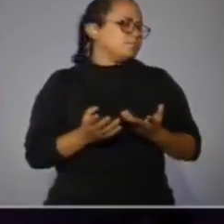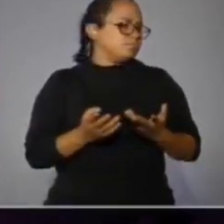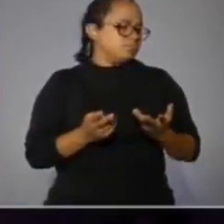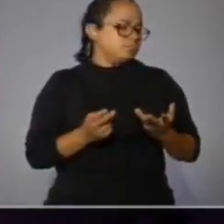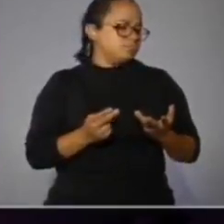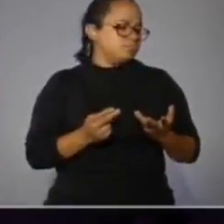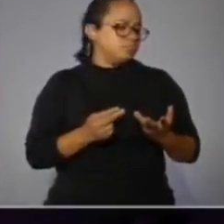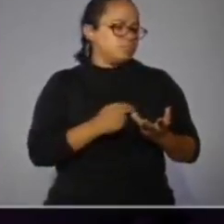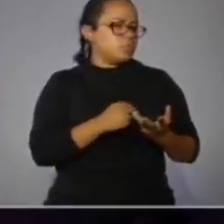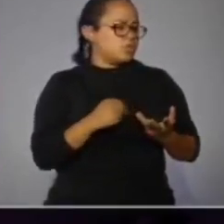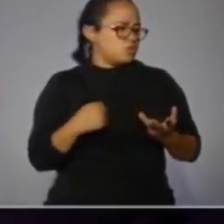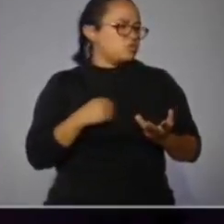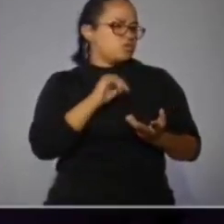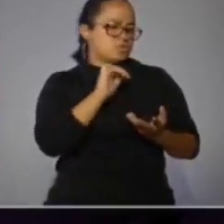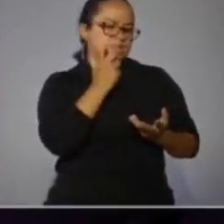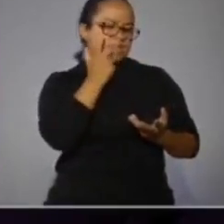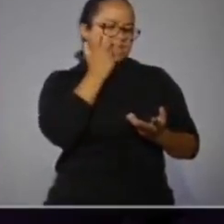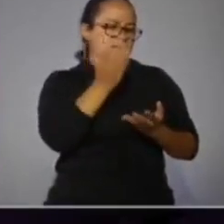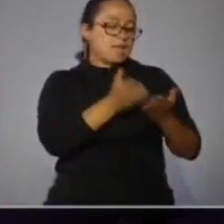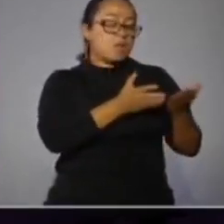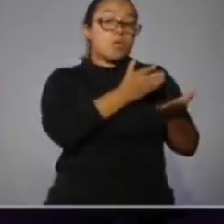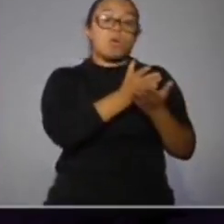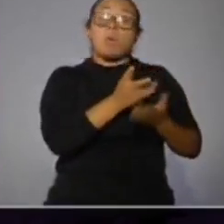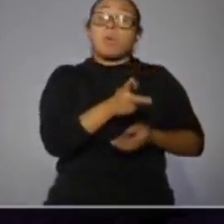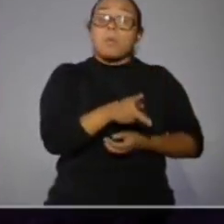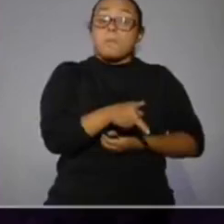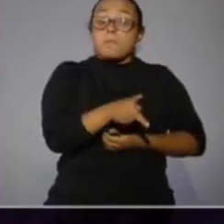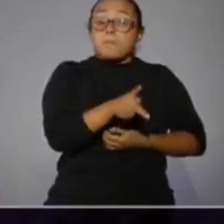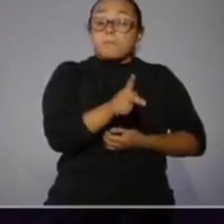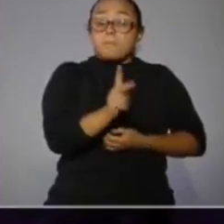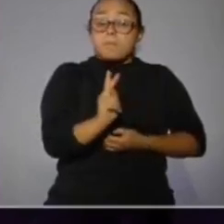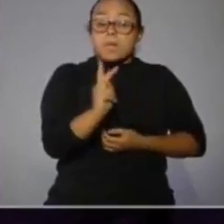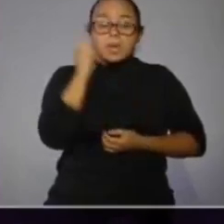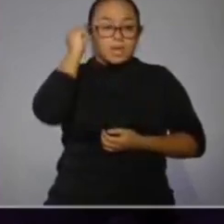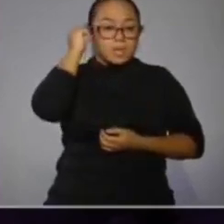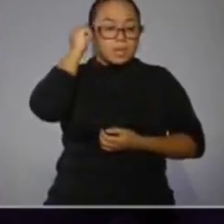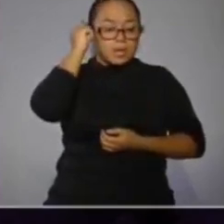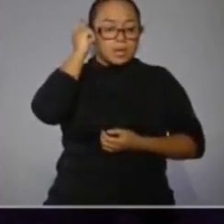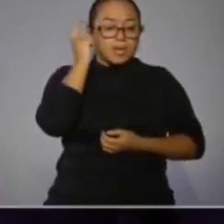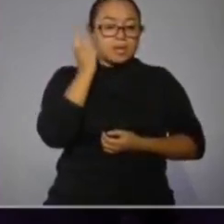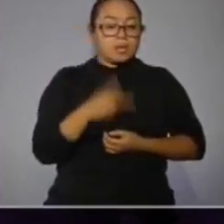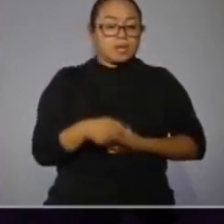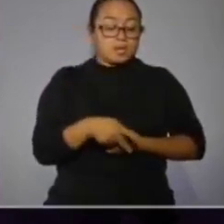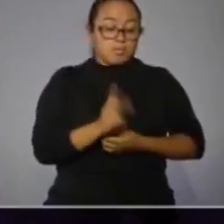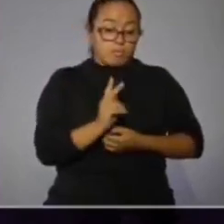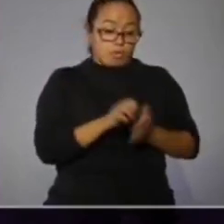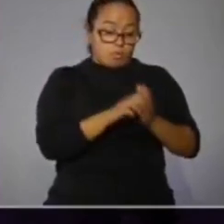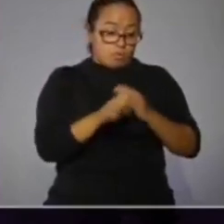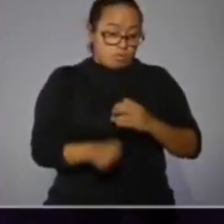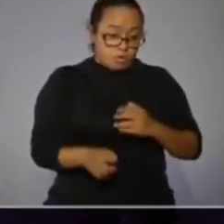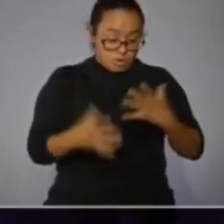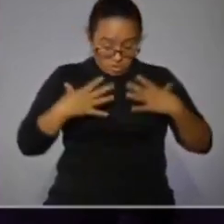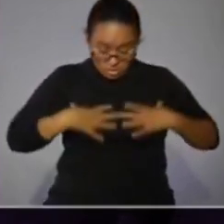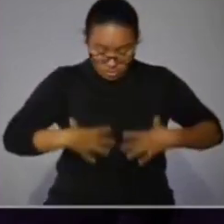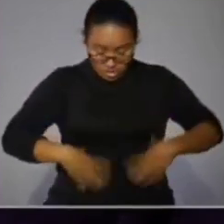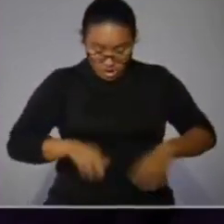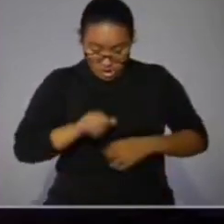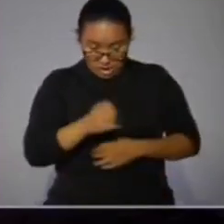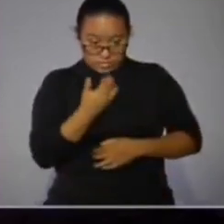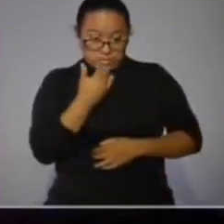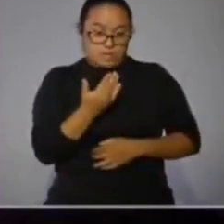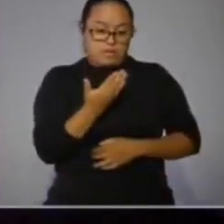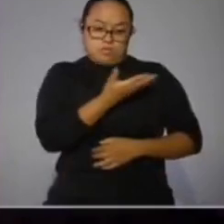Estaremos encantadas de ir, pero no sé si se habían visto que llevamos estas ropas.